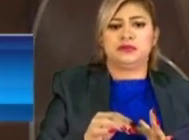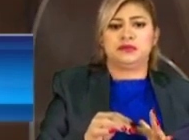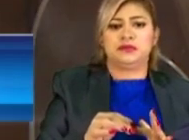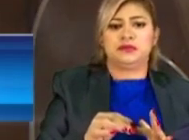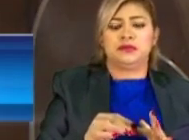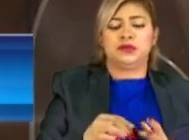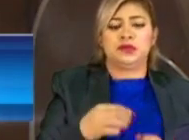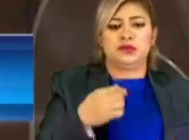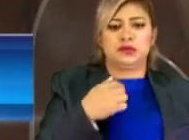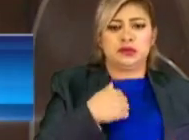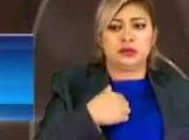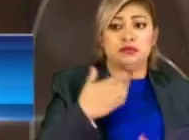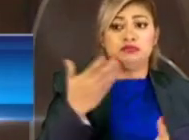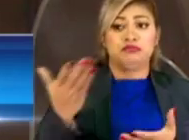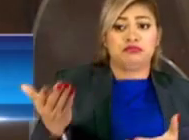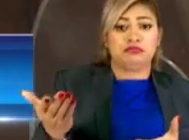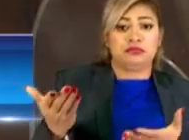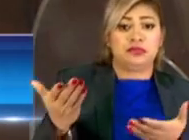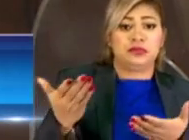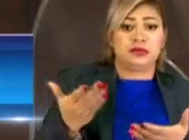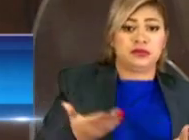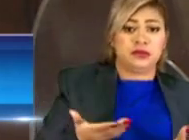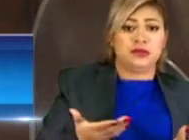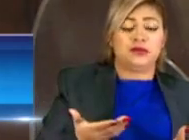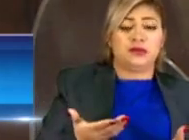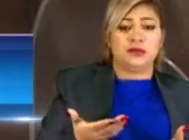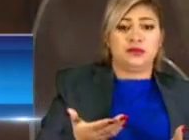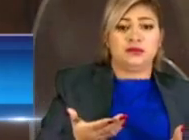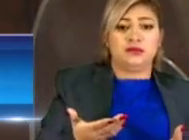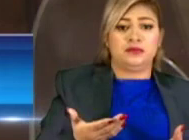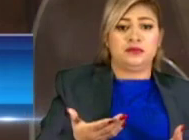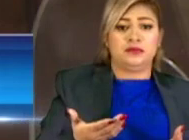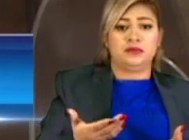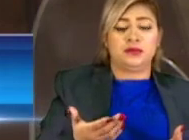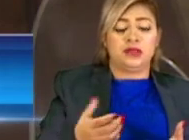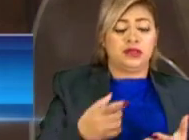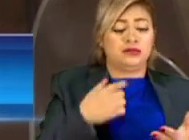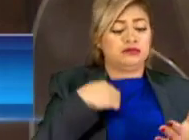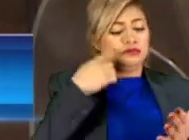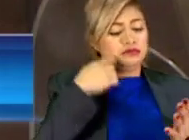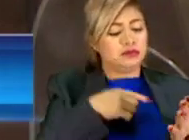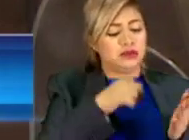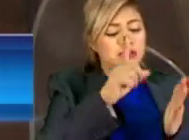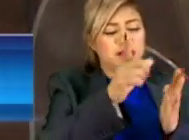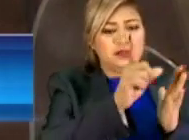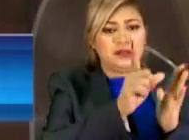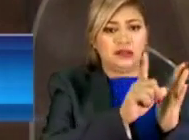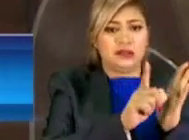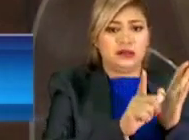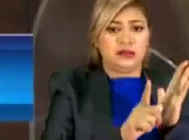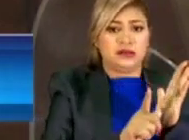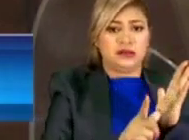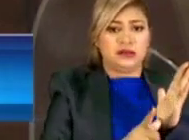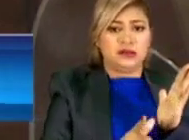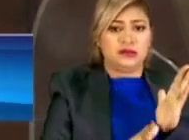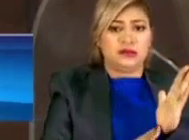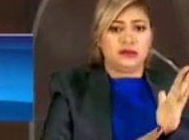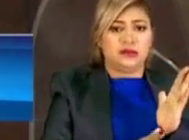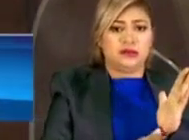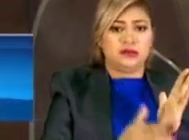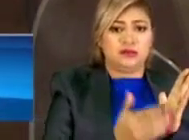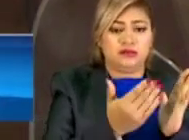Yo recibo del Pacto de Estado por la Justicia el listado. Ese listado pasa